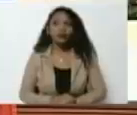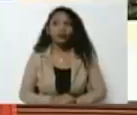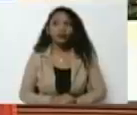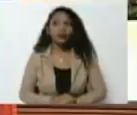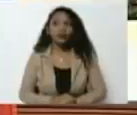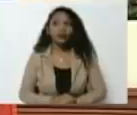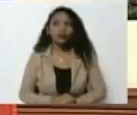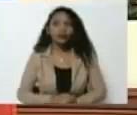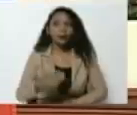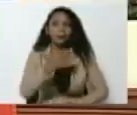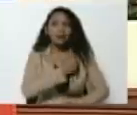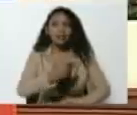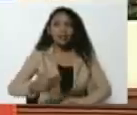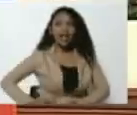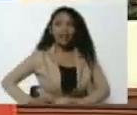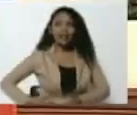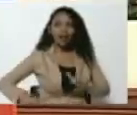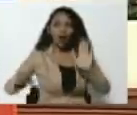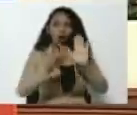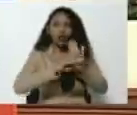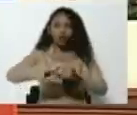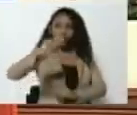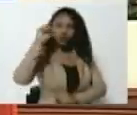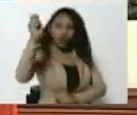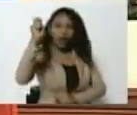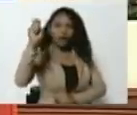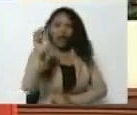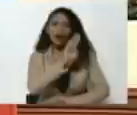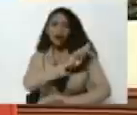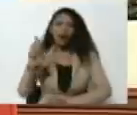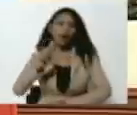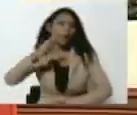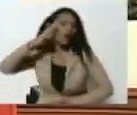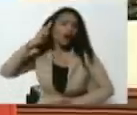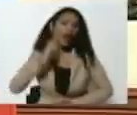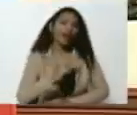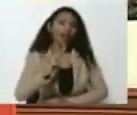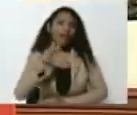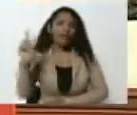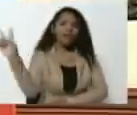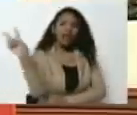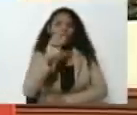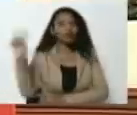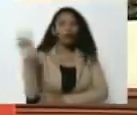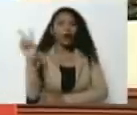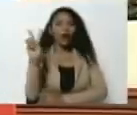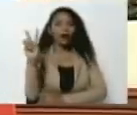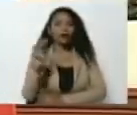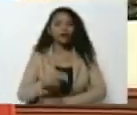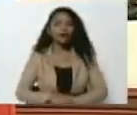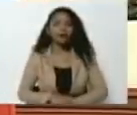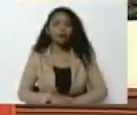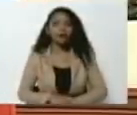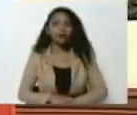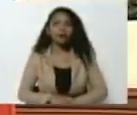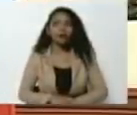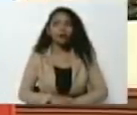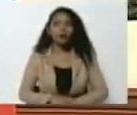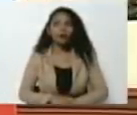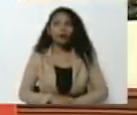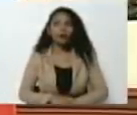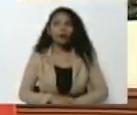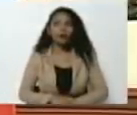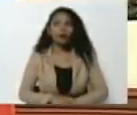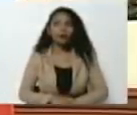Moros, presidente constitucional de la República Bolivariana de Venezuela.